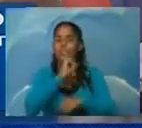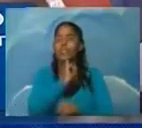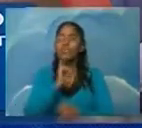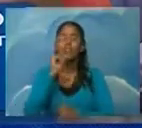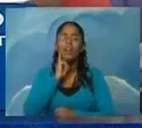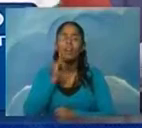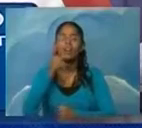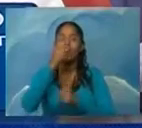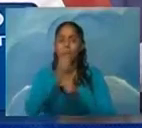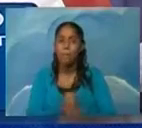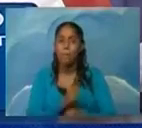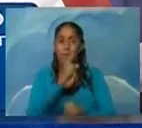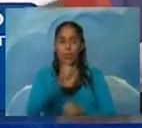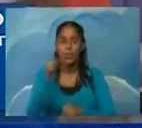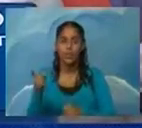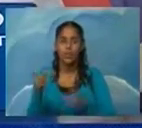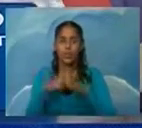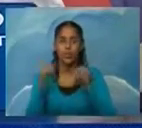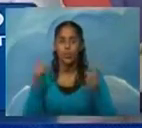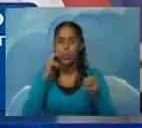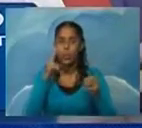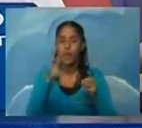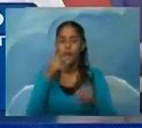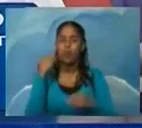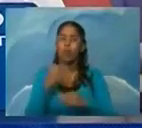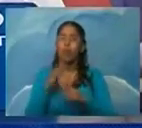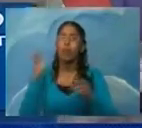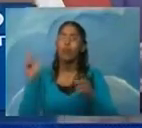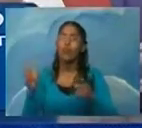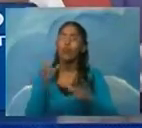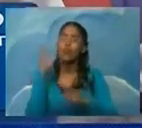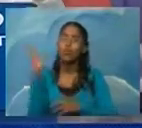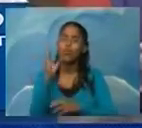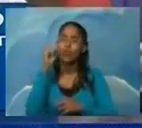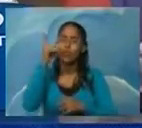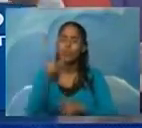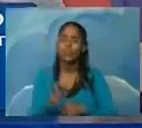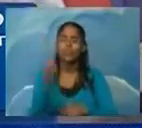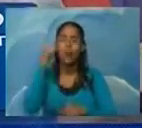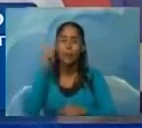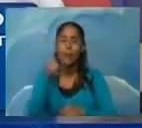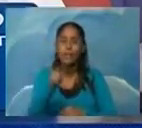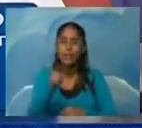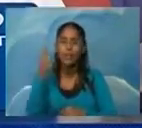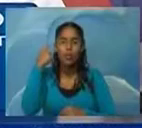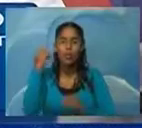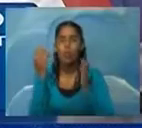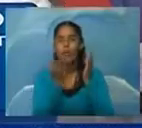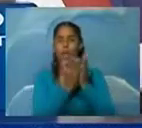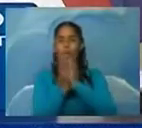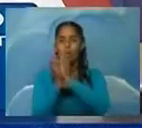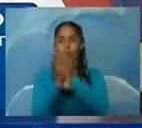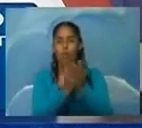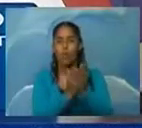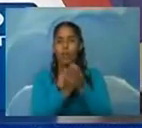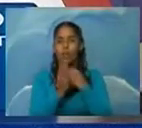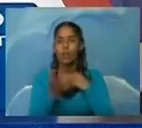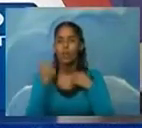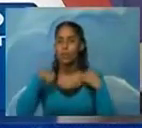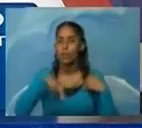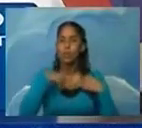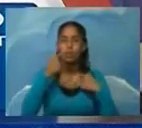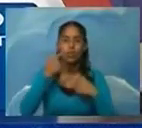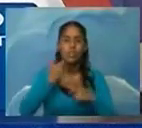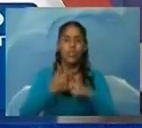Y espero que usted esto lo tome como cultura, que esto sea para usted como una escuela. Nuestro